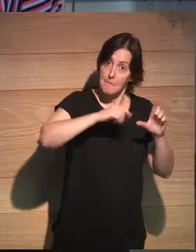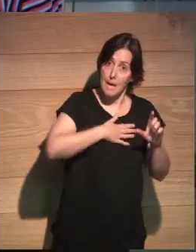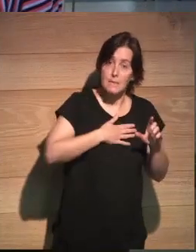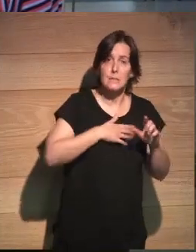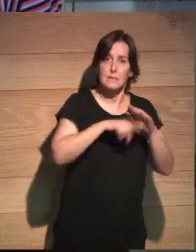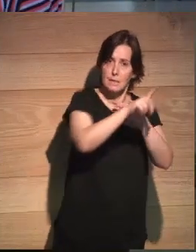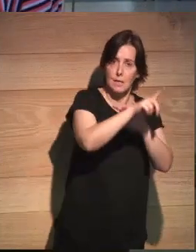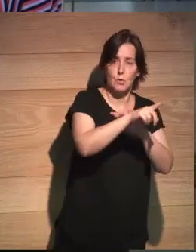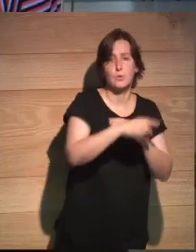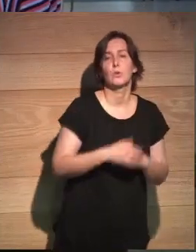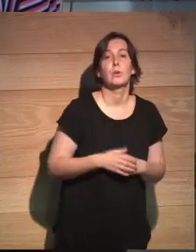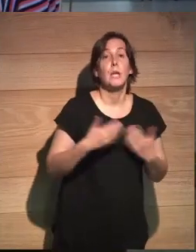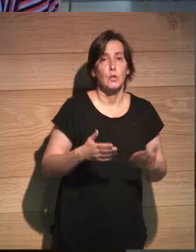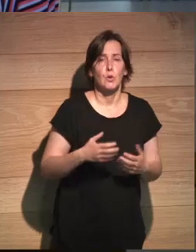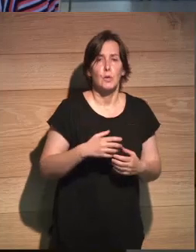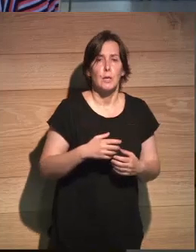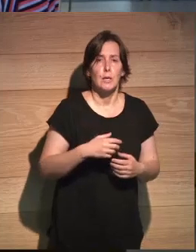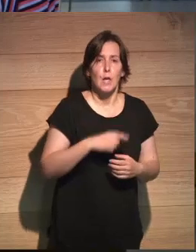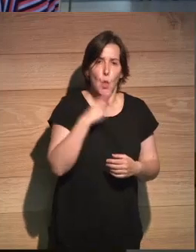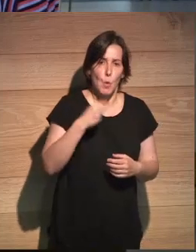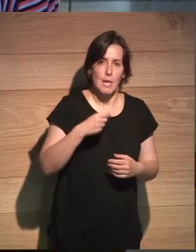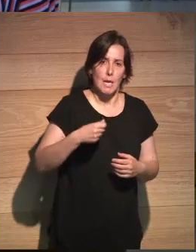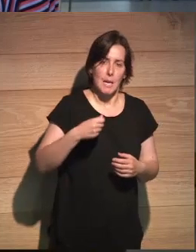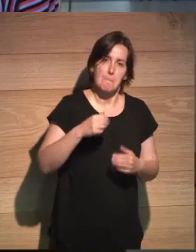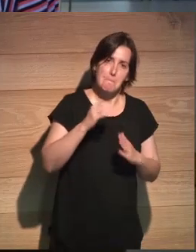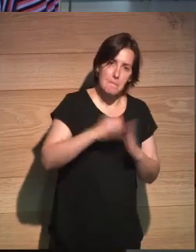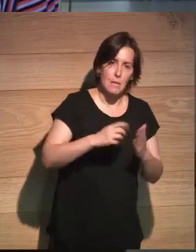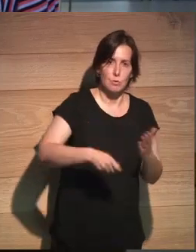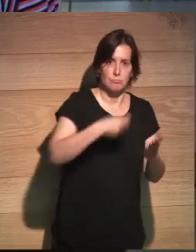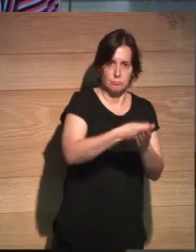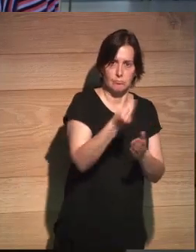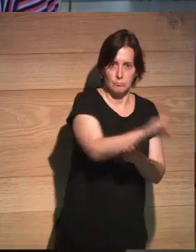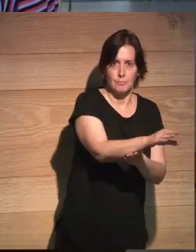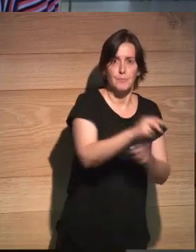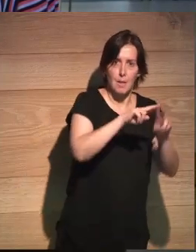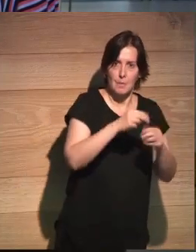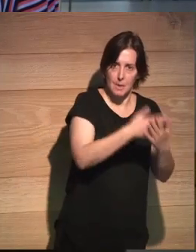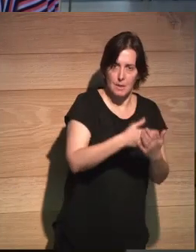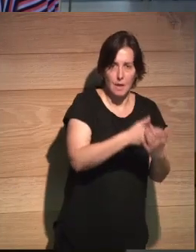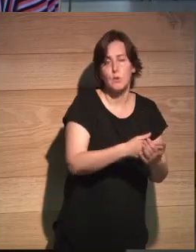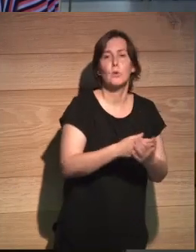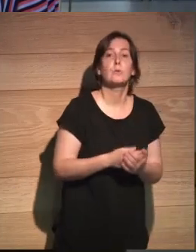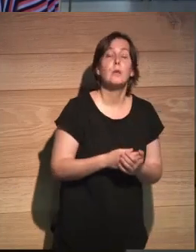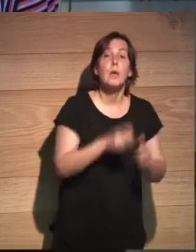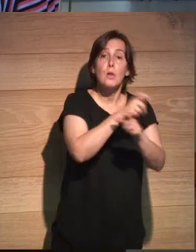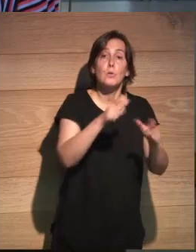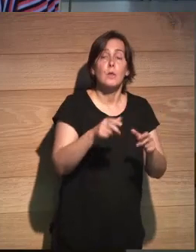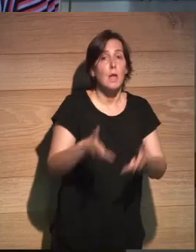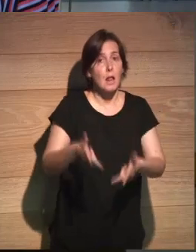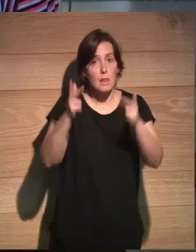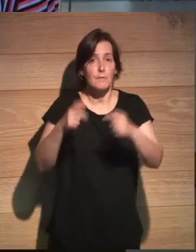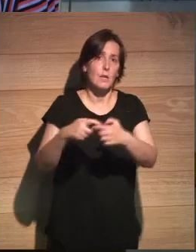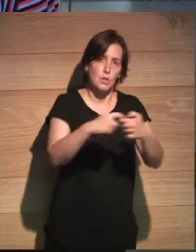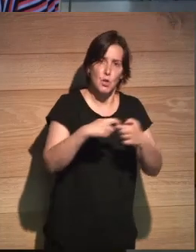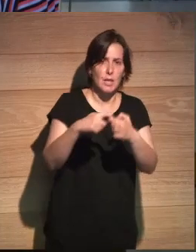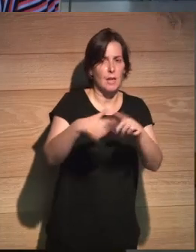en investigación, y para formar y tener una ciudadanía culta, libre y solidaria, que no se deje manipular y que por lo tanto